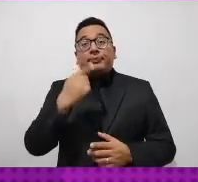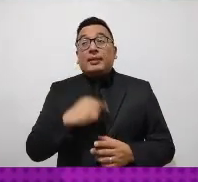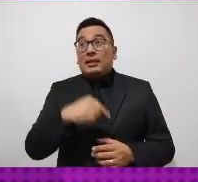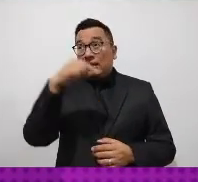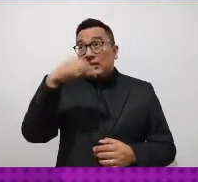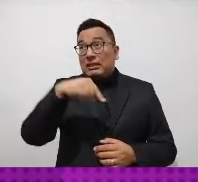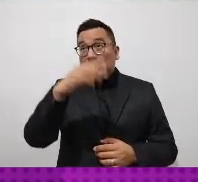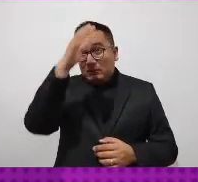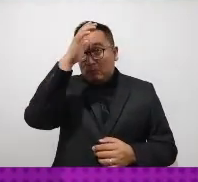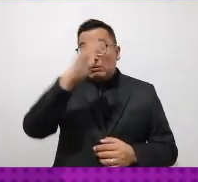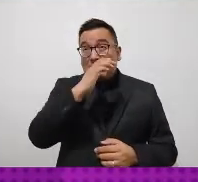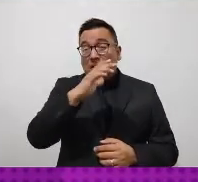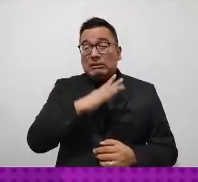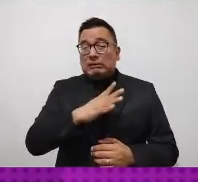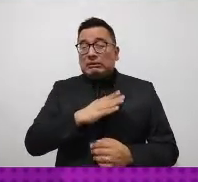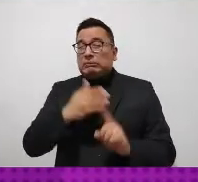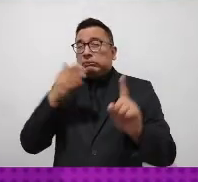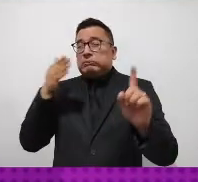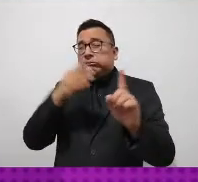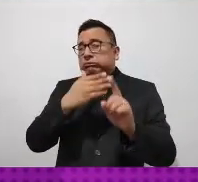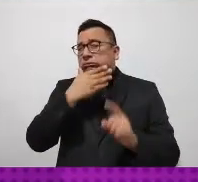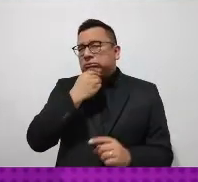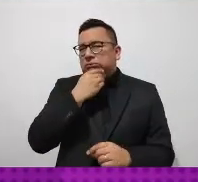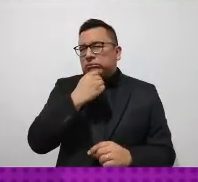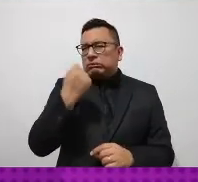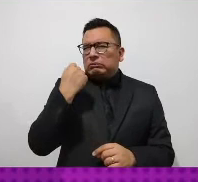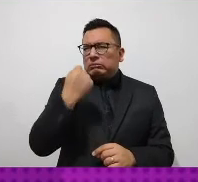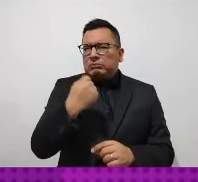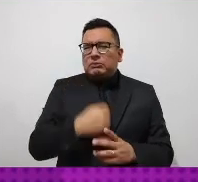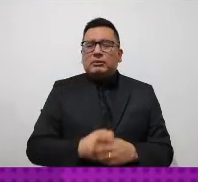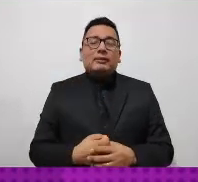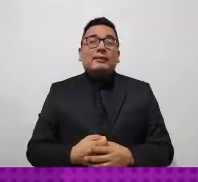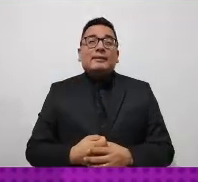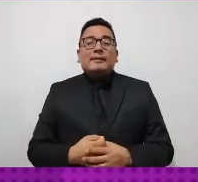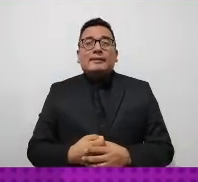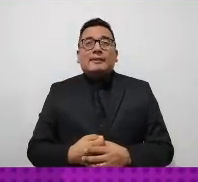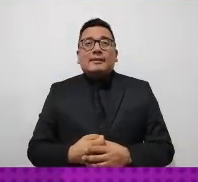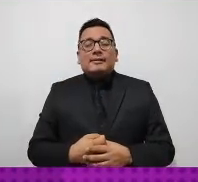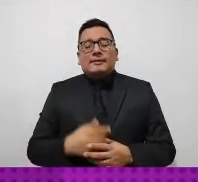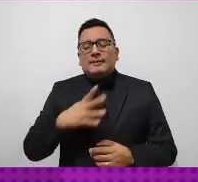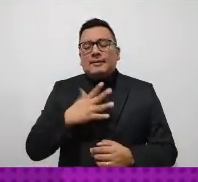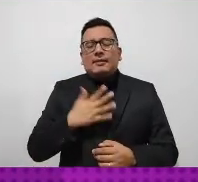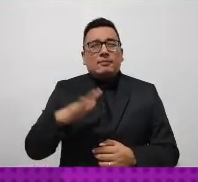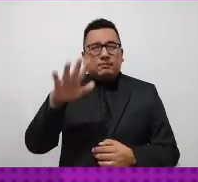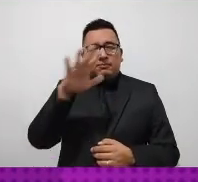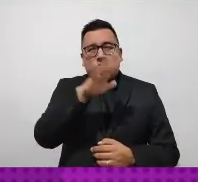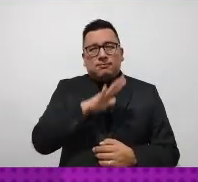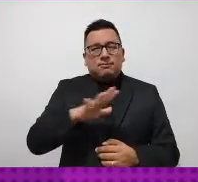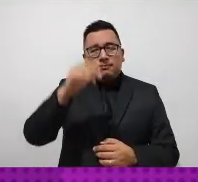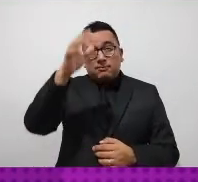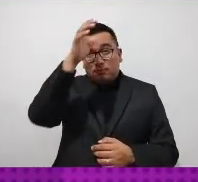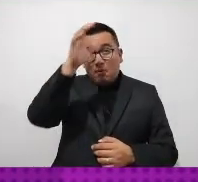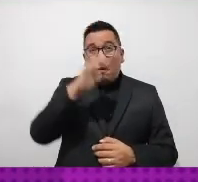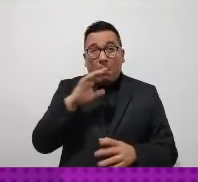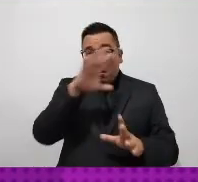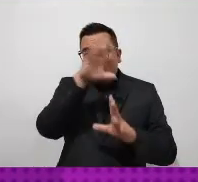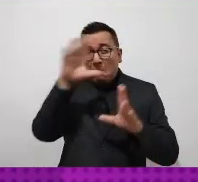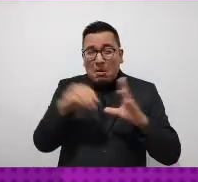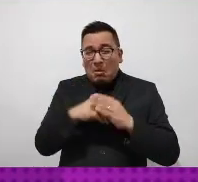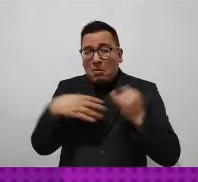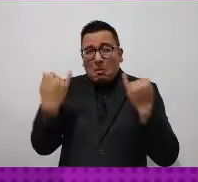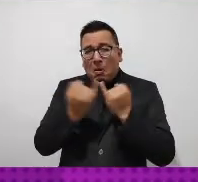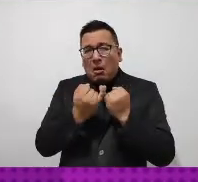machismo en el estado. Existen diferentes regiones en nuestro estado, todas son diferentes, o sea, a